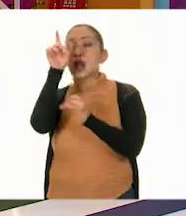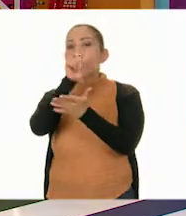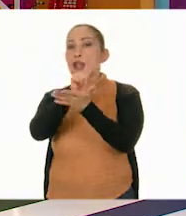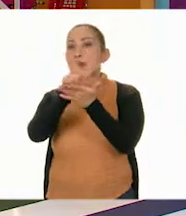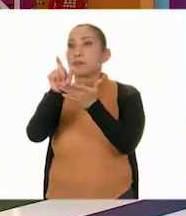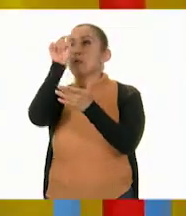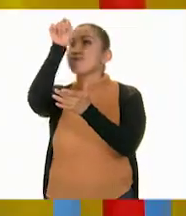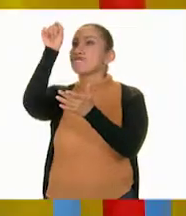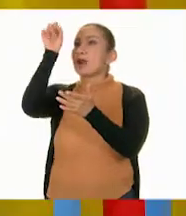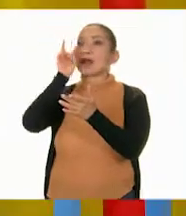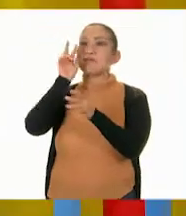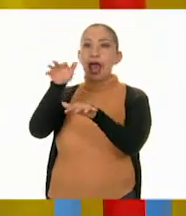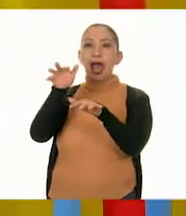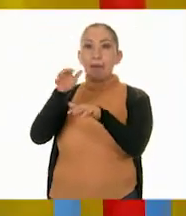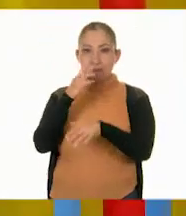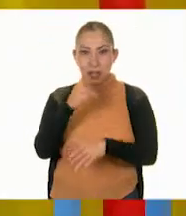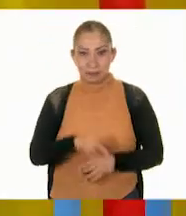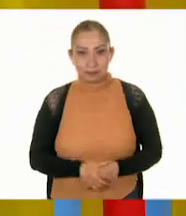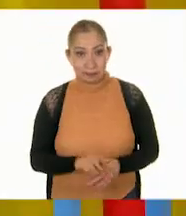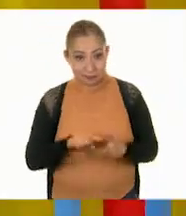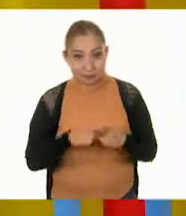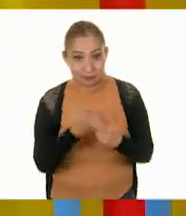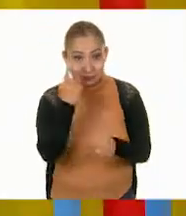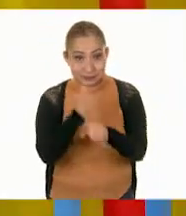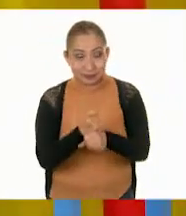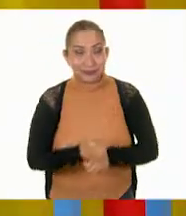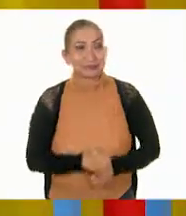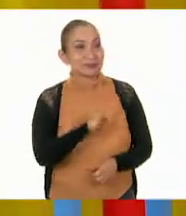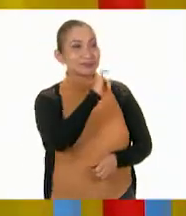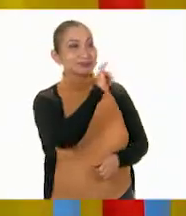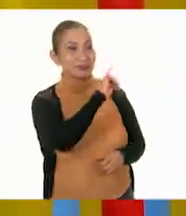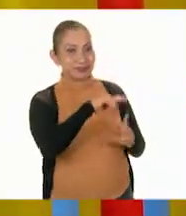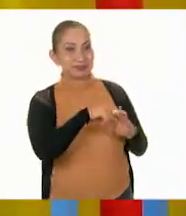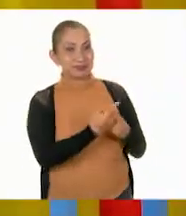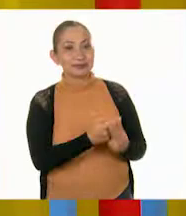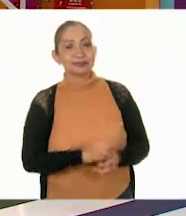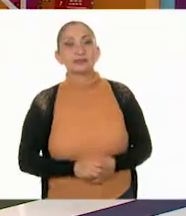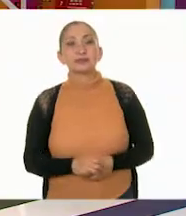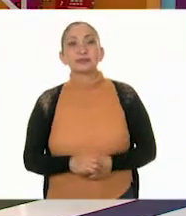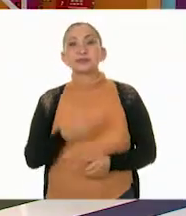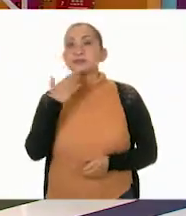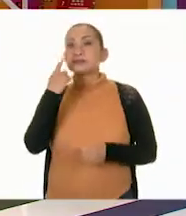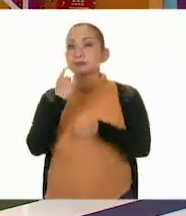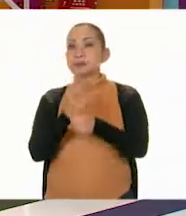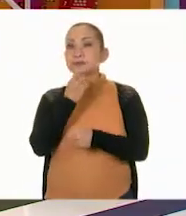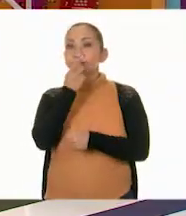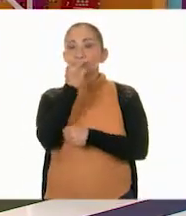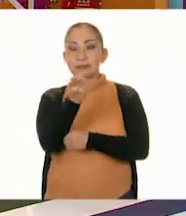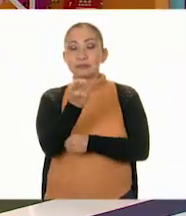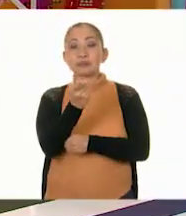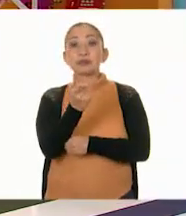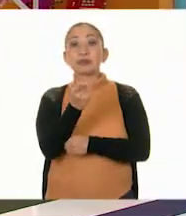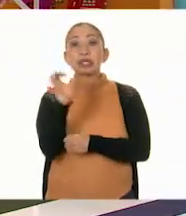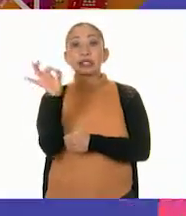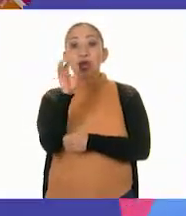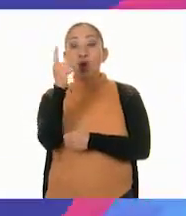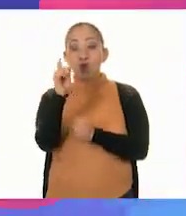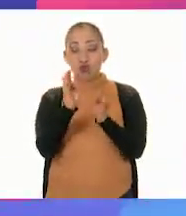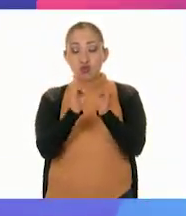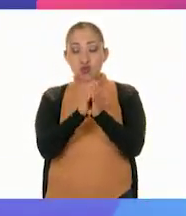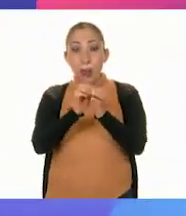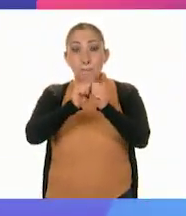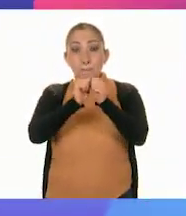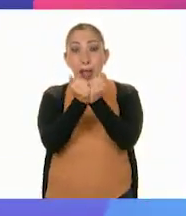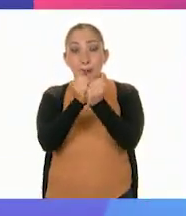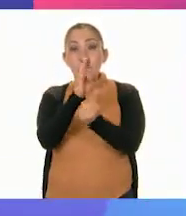que se pueda apreciar mejor. Okay. ¿Te parece que comencemos por la primera? Sí, sí, sí, vamos por la primera. Muy bien, la primera dice, si de un bolillo